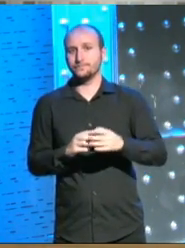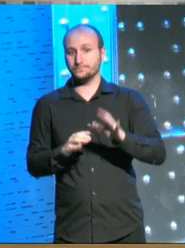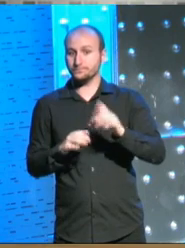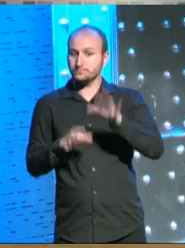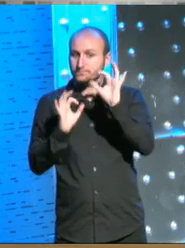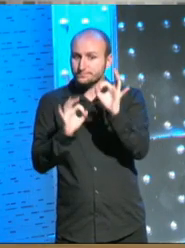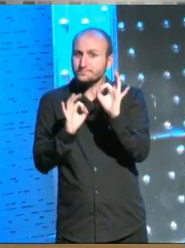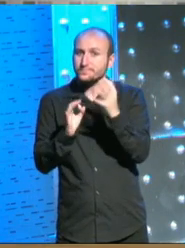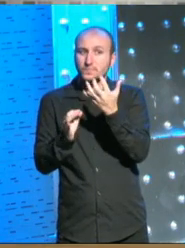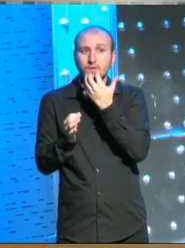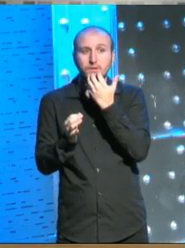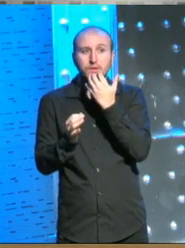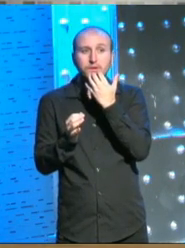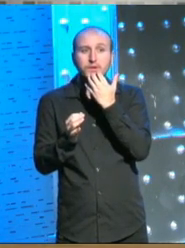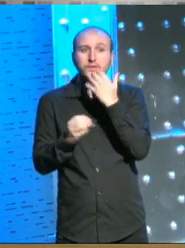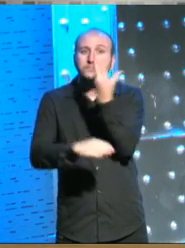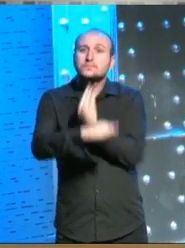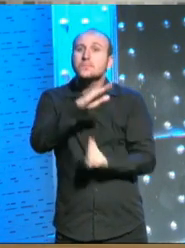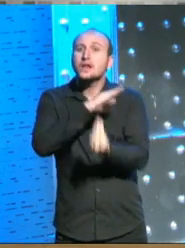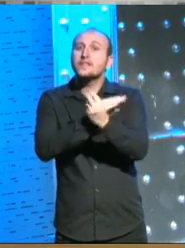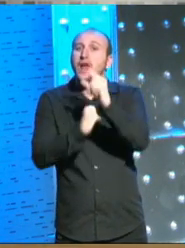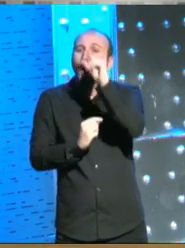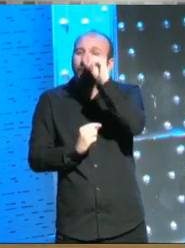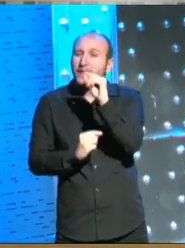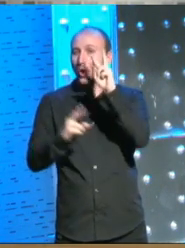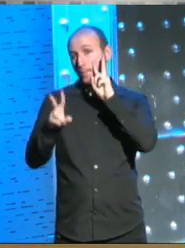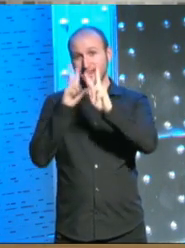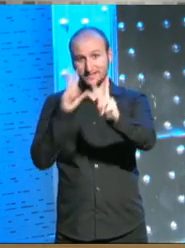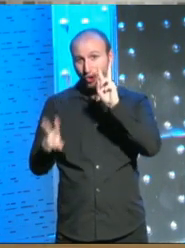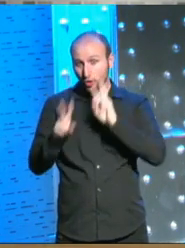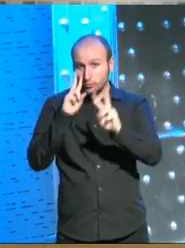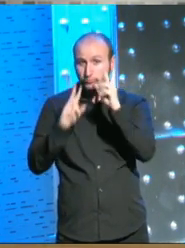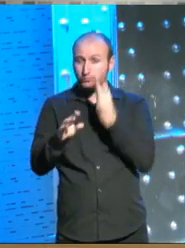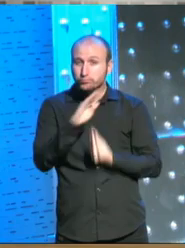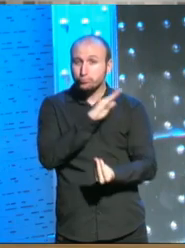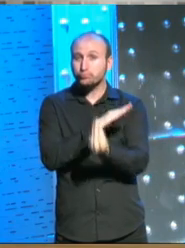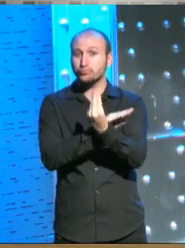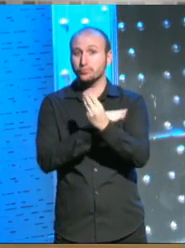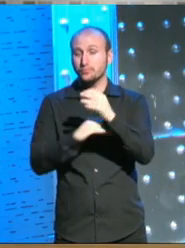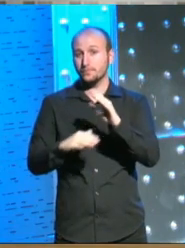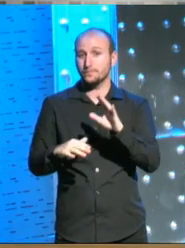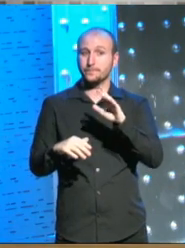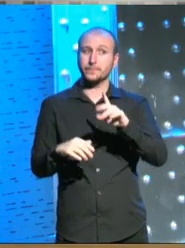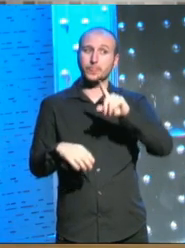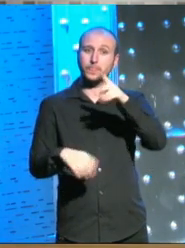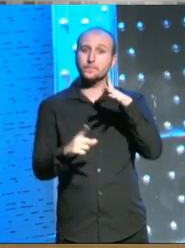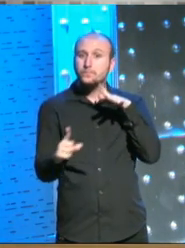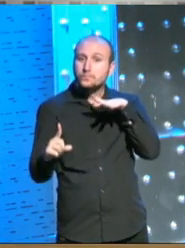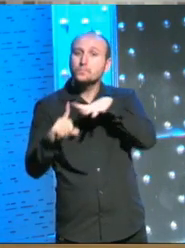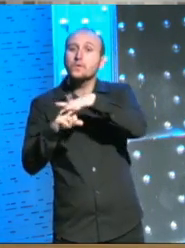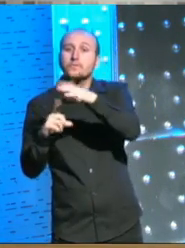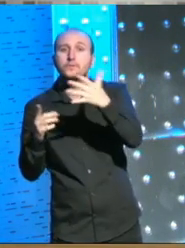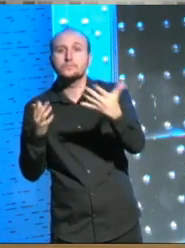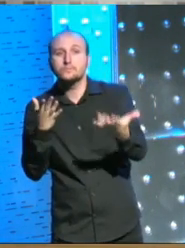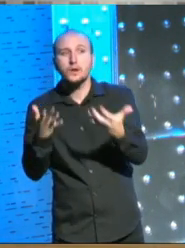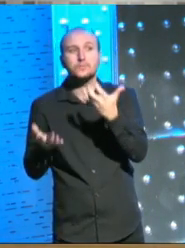efectivamente nace la microvisión, que ya había ensayado de Comandón mediante